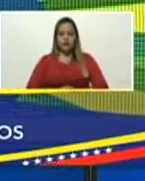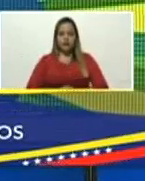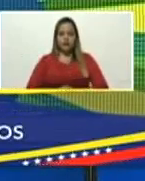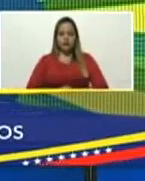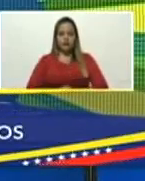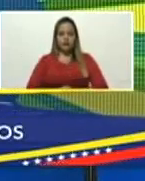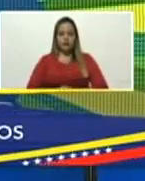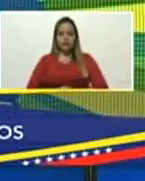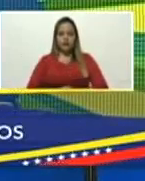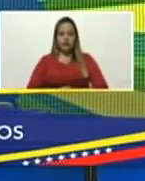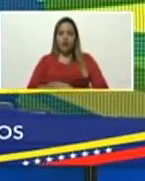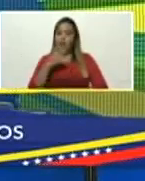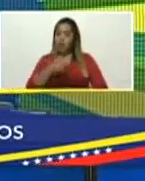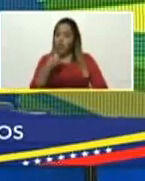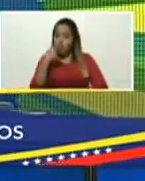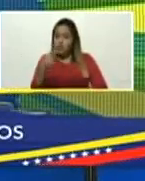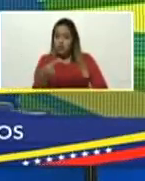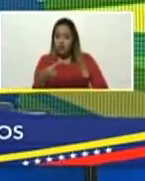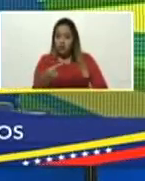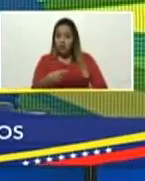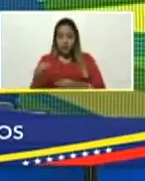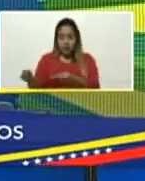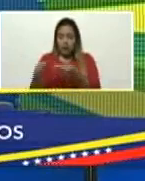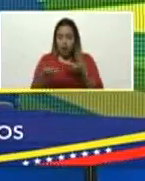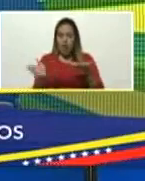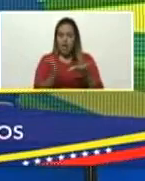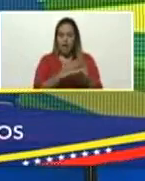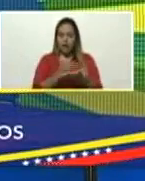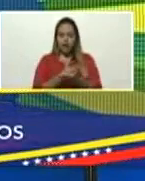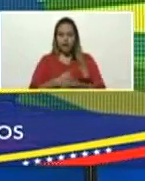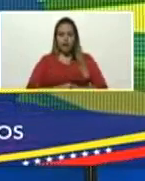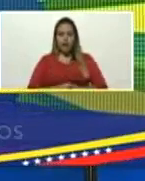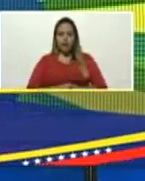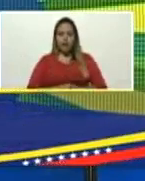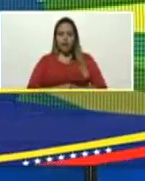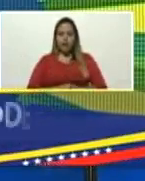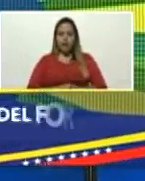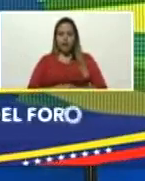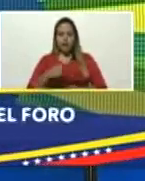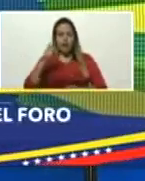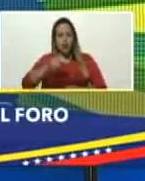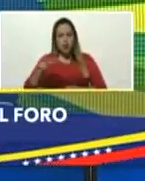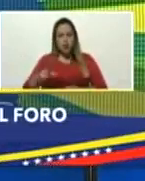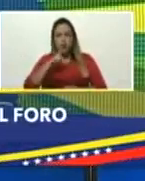Y hay que decirlo, me está llegando, fíjate, estos libros de Marcelo Caruso,